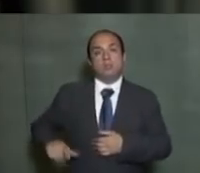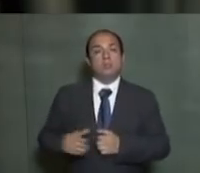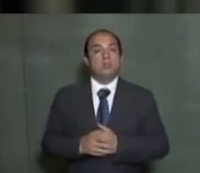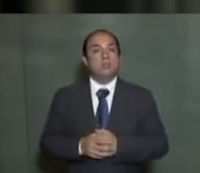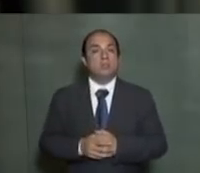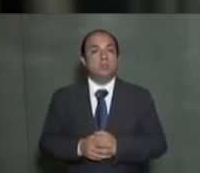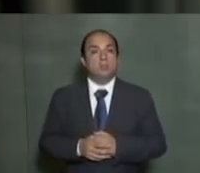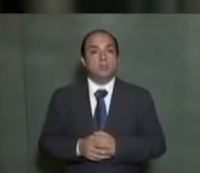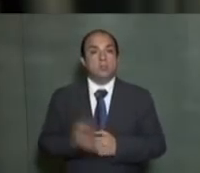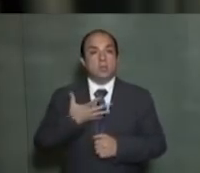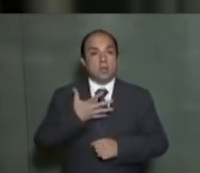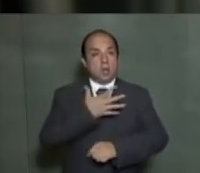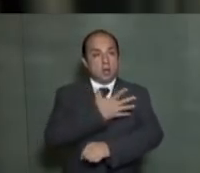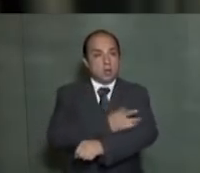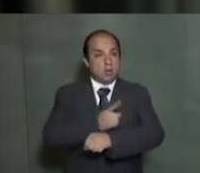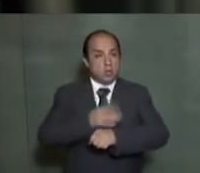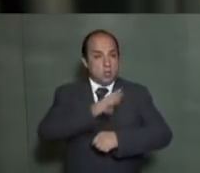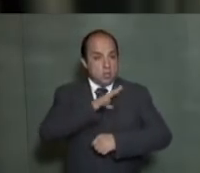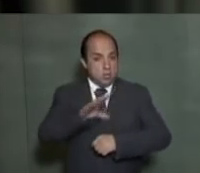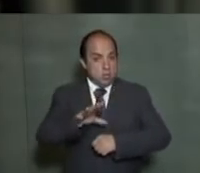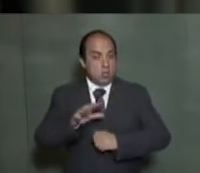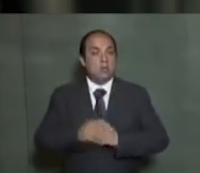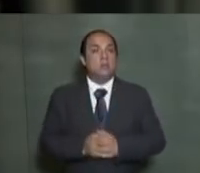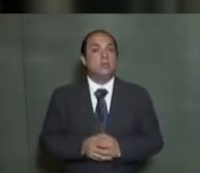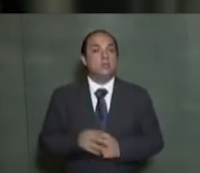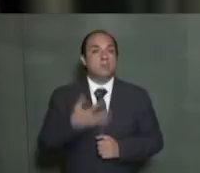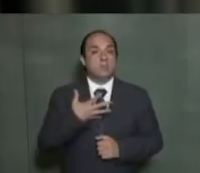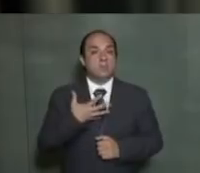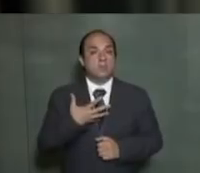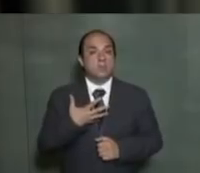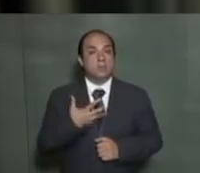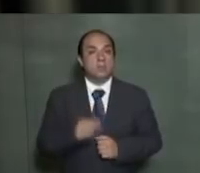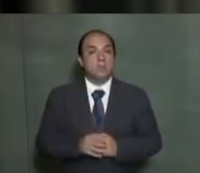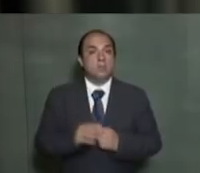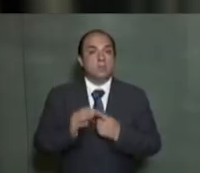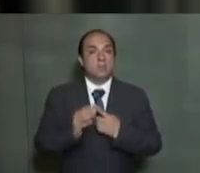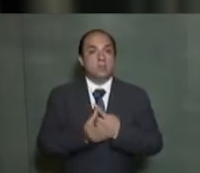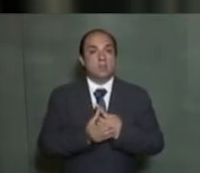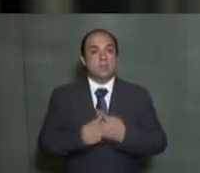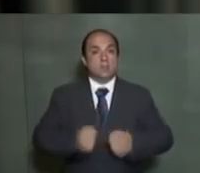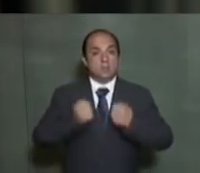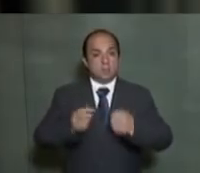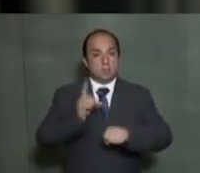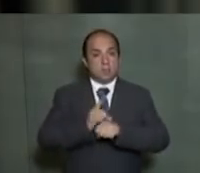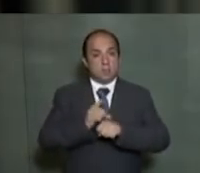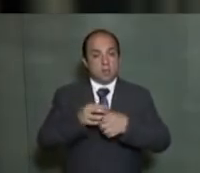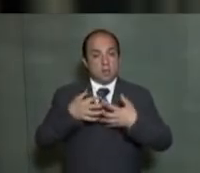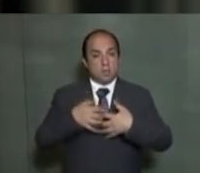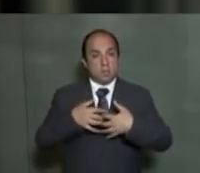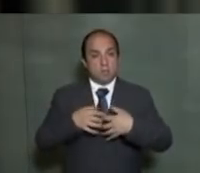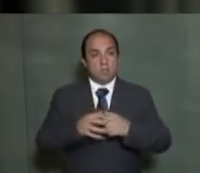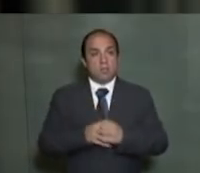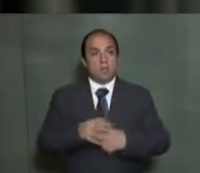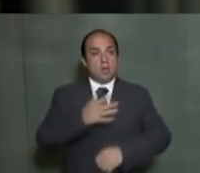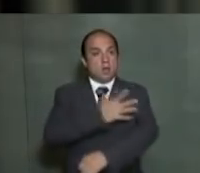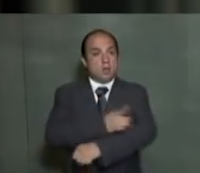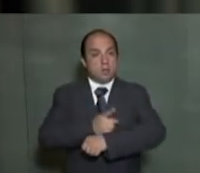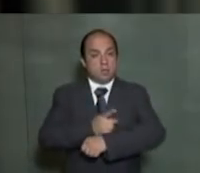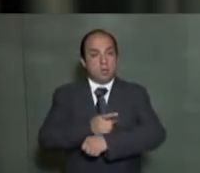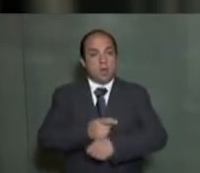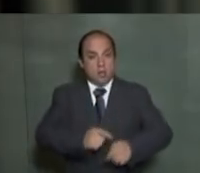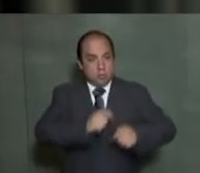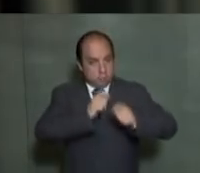una coordinación general que se da a través del Comité Técnico de Seguridad Estructural, coordinación que recae en su